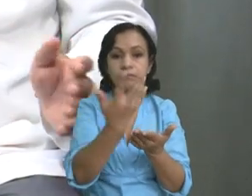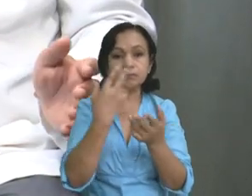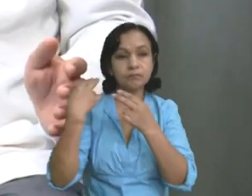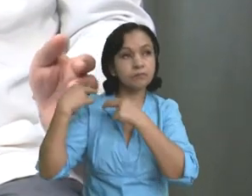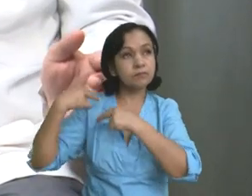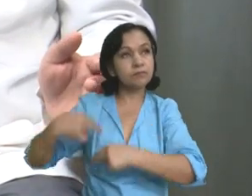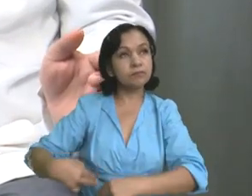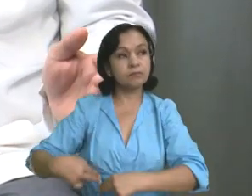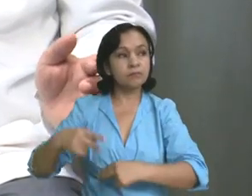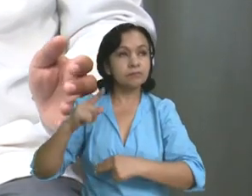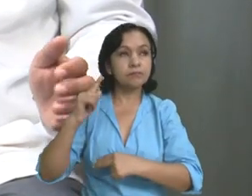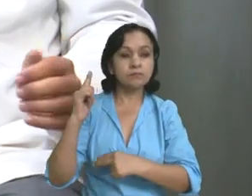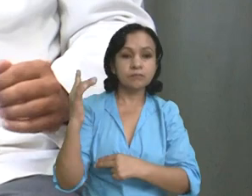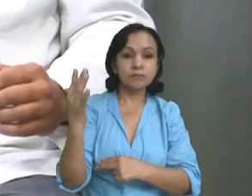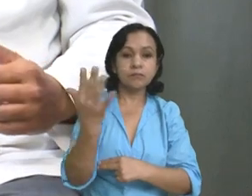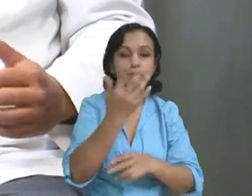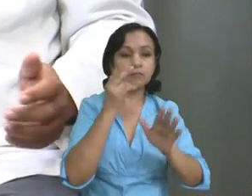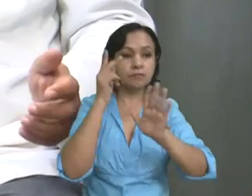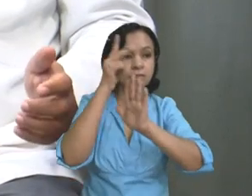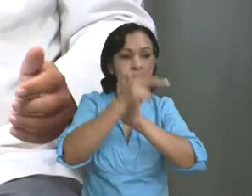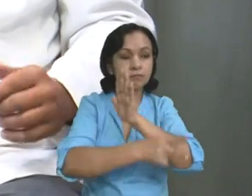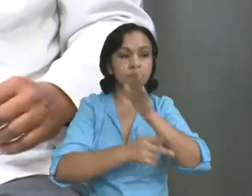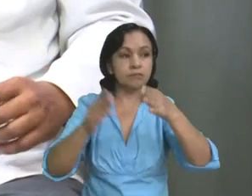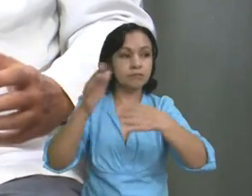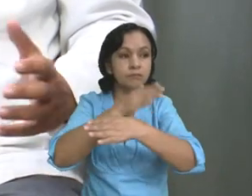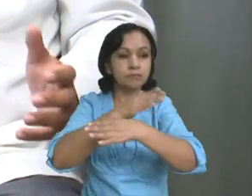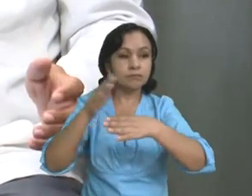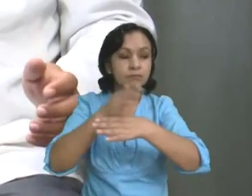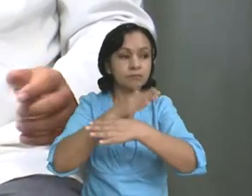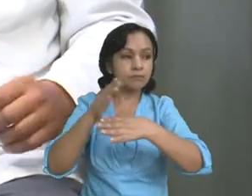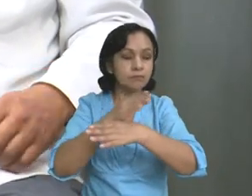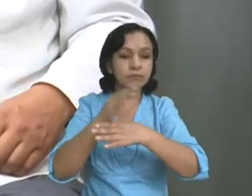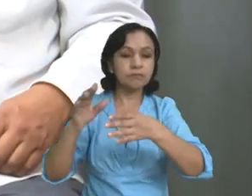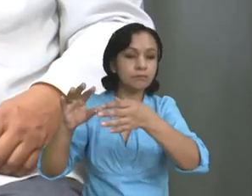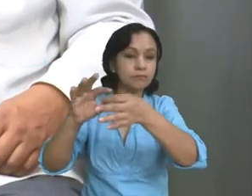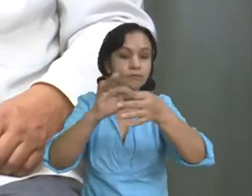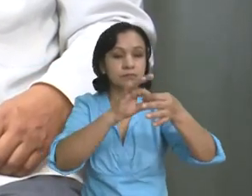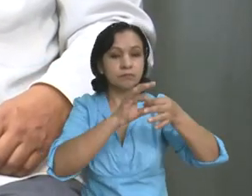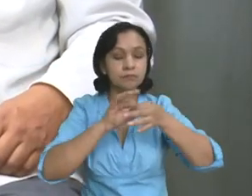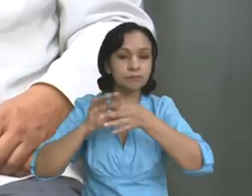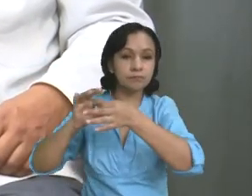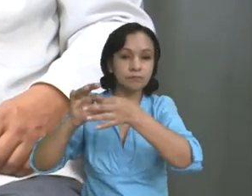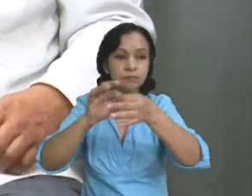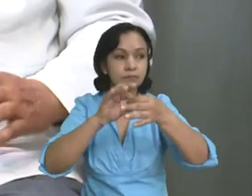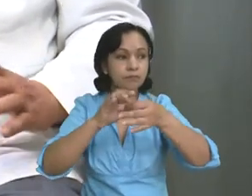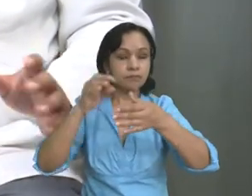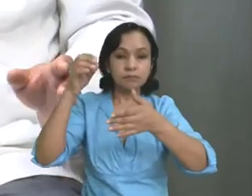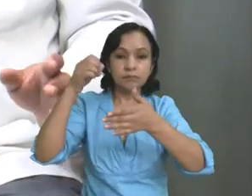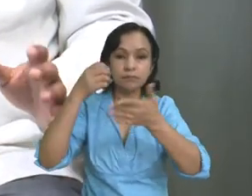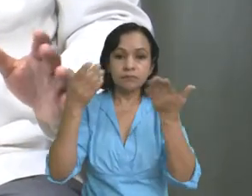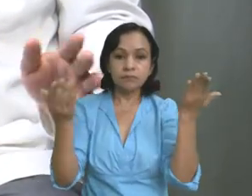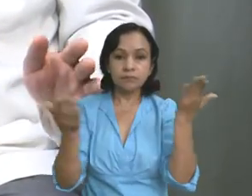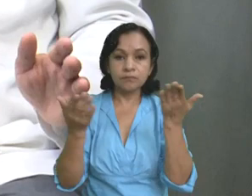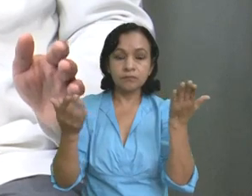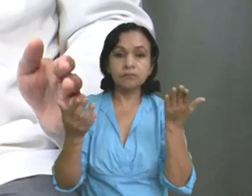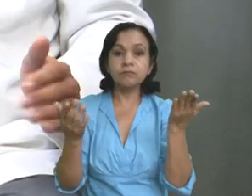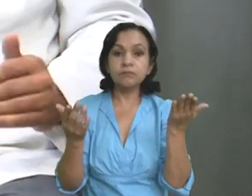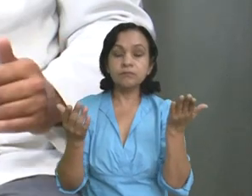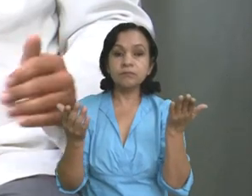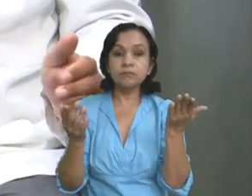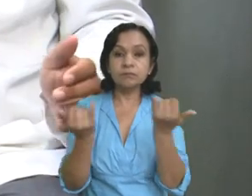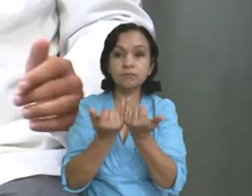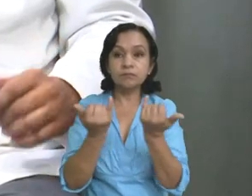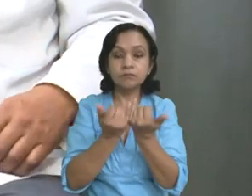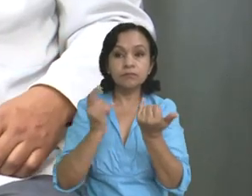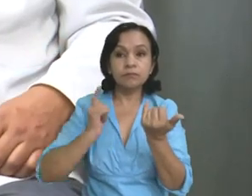en todos los países, y a partir de ahí todos unirnos en esta gran batalla que no que el rival